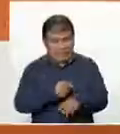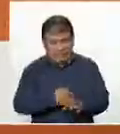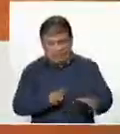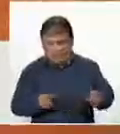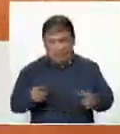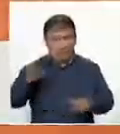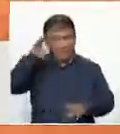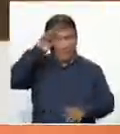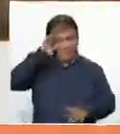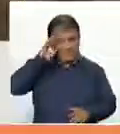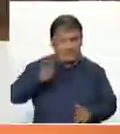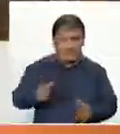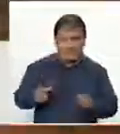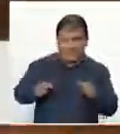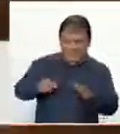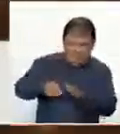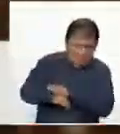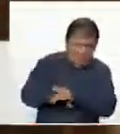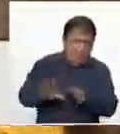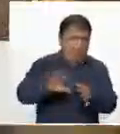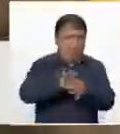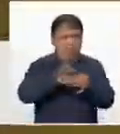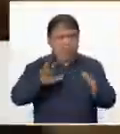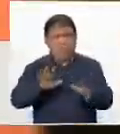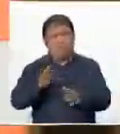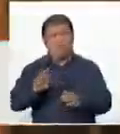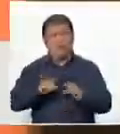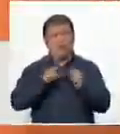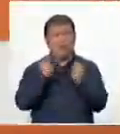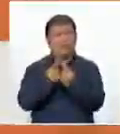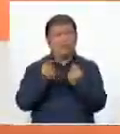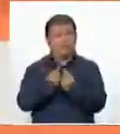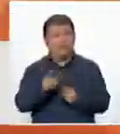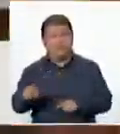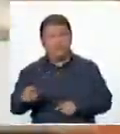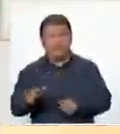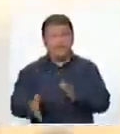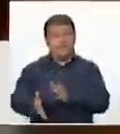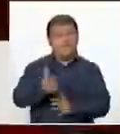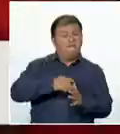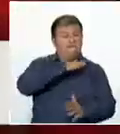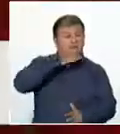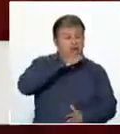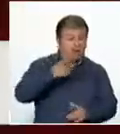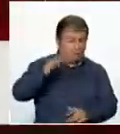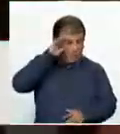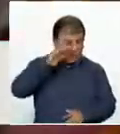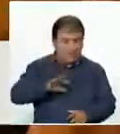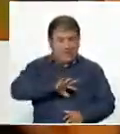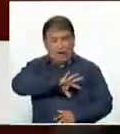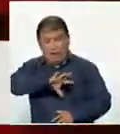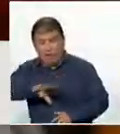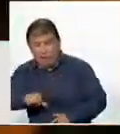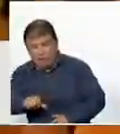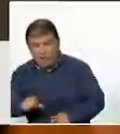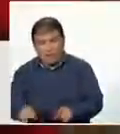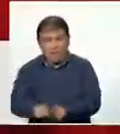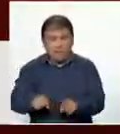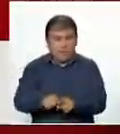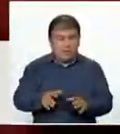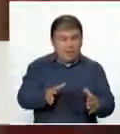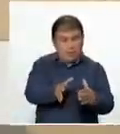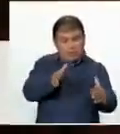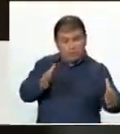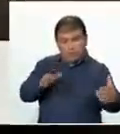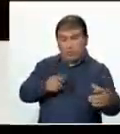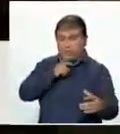así fue como la policía desarticuló a Los Chalacos, organización que haciéndose pasar como falsos policías, hacían del robo de containers que salían de